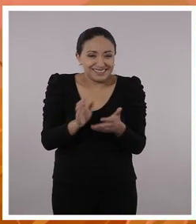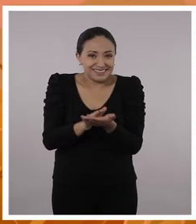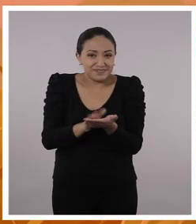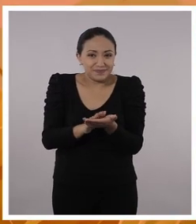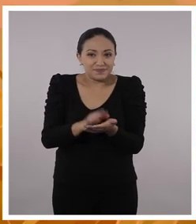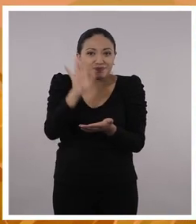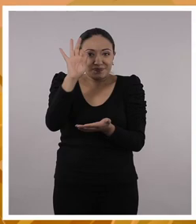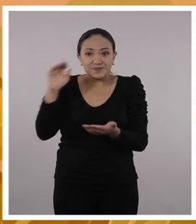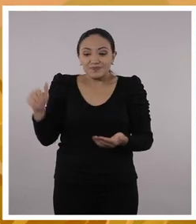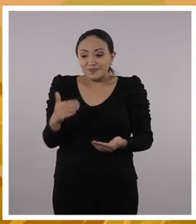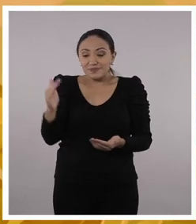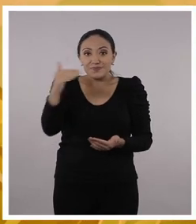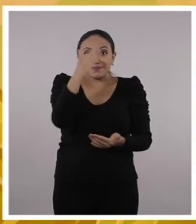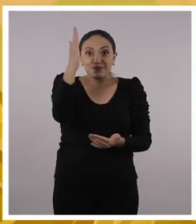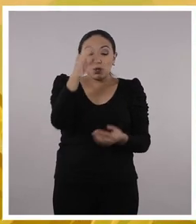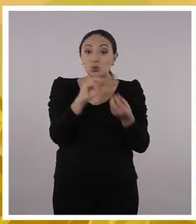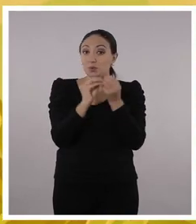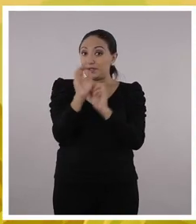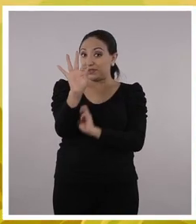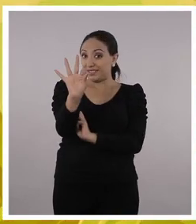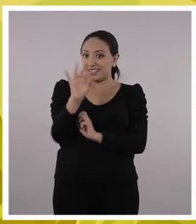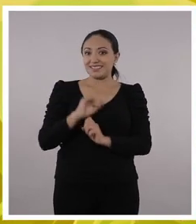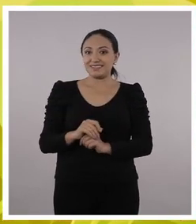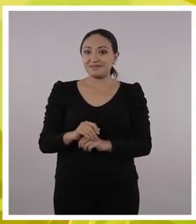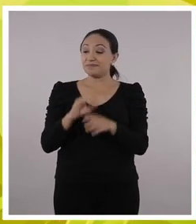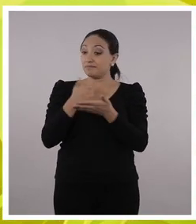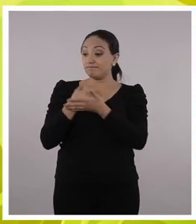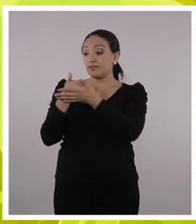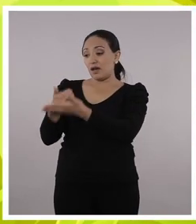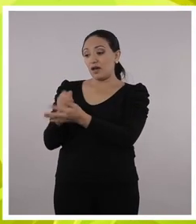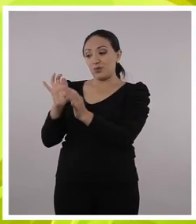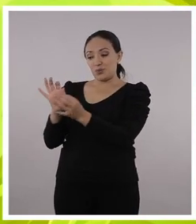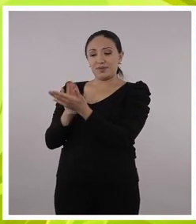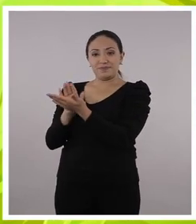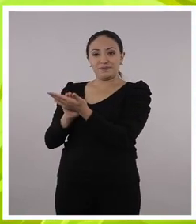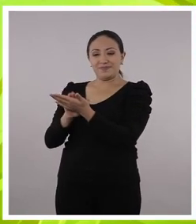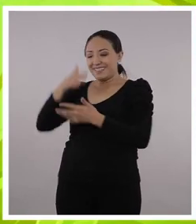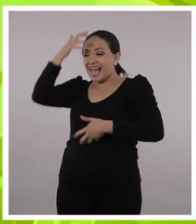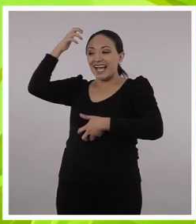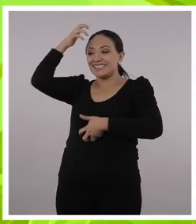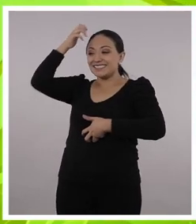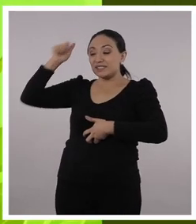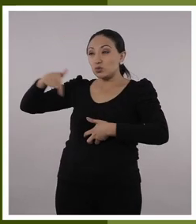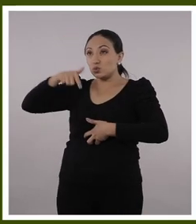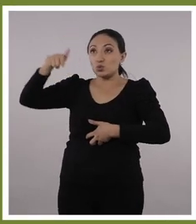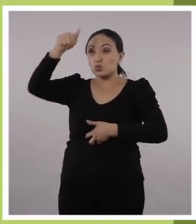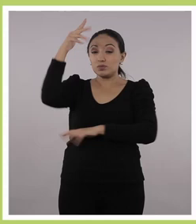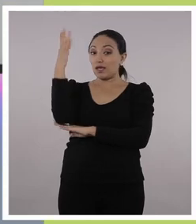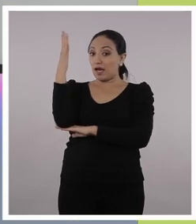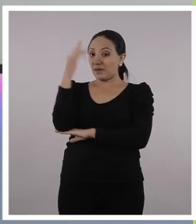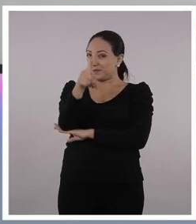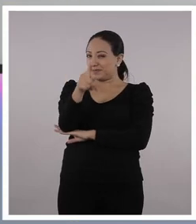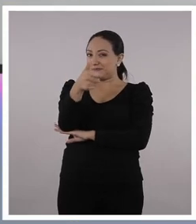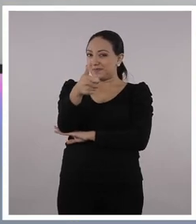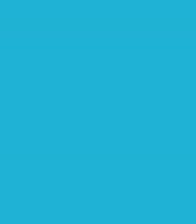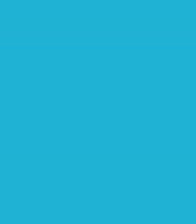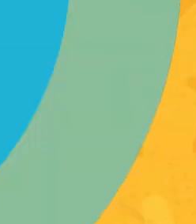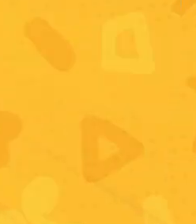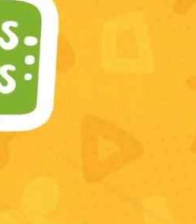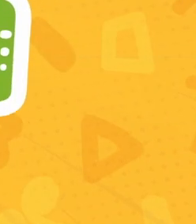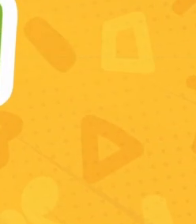¡Excelente! Es el camino número 3. De esta forma, hemos ayudado a llegar a nuestro monito chorongo hasta su árbol. ¡Buen